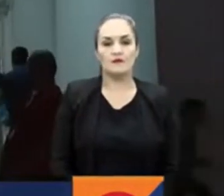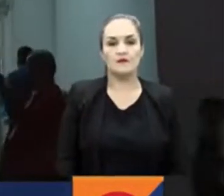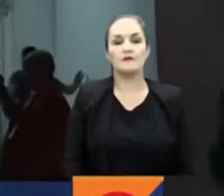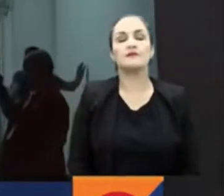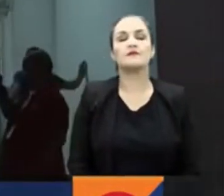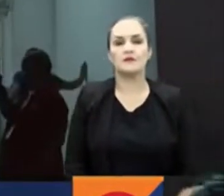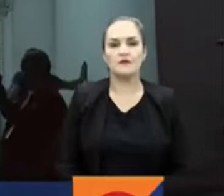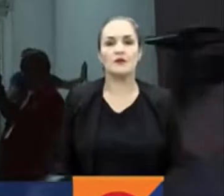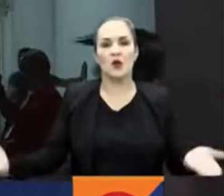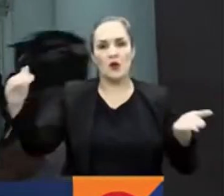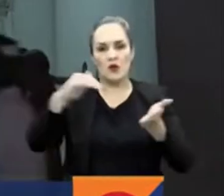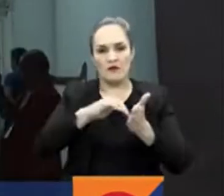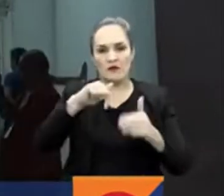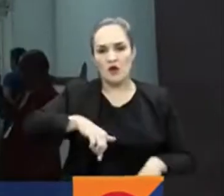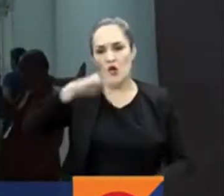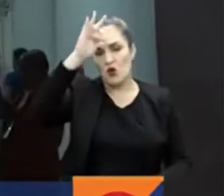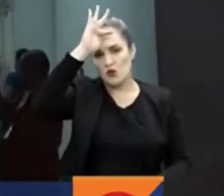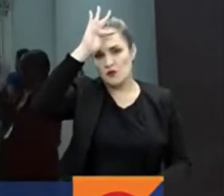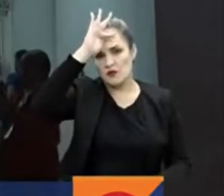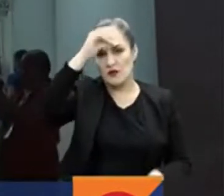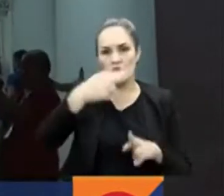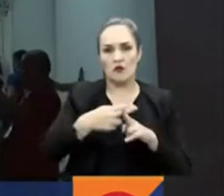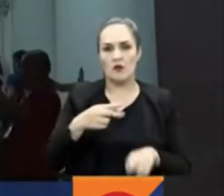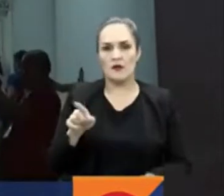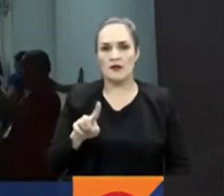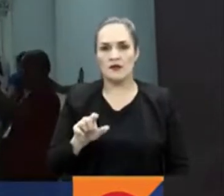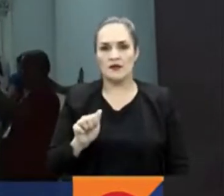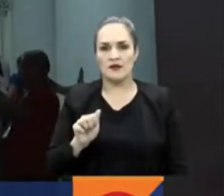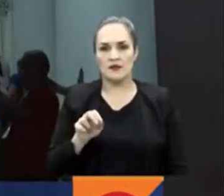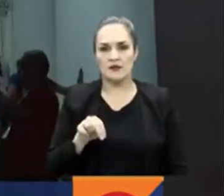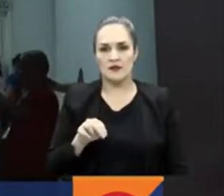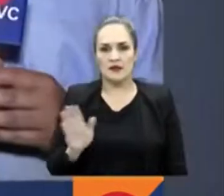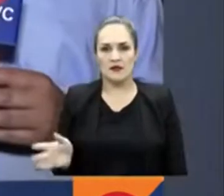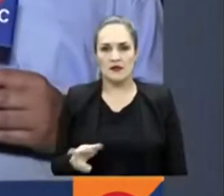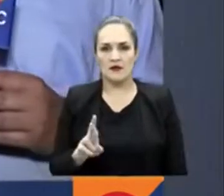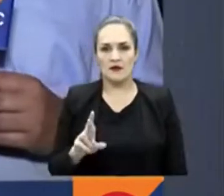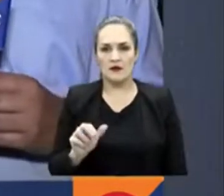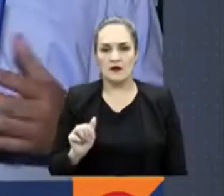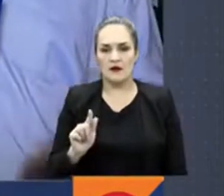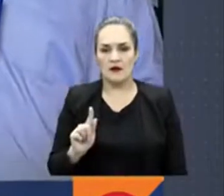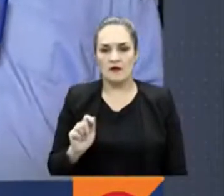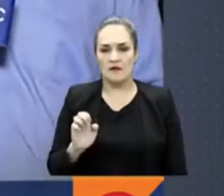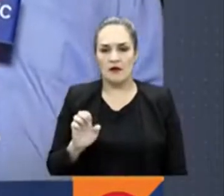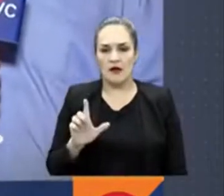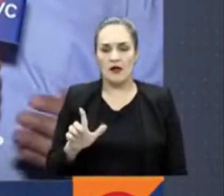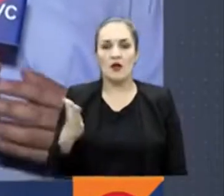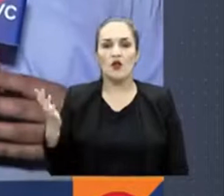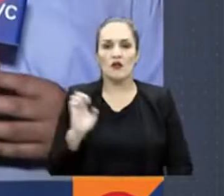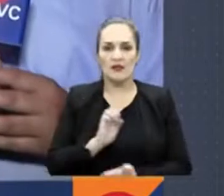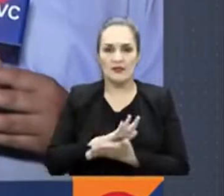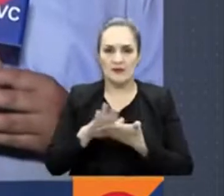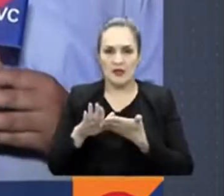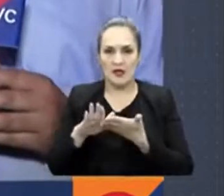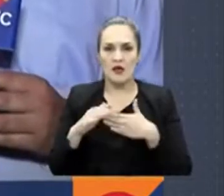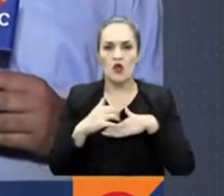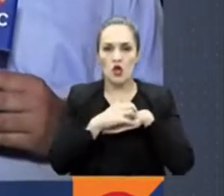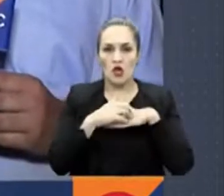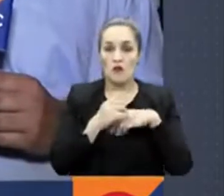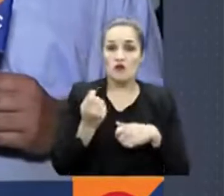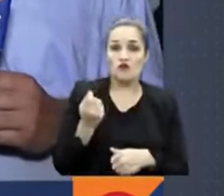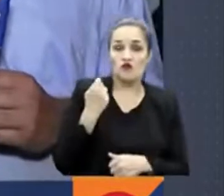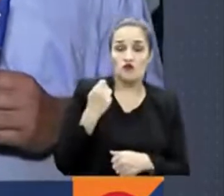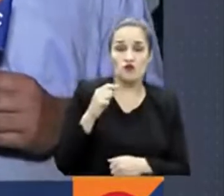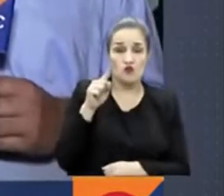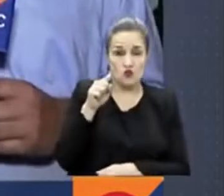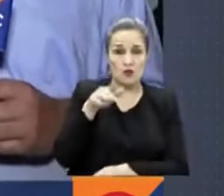Damaris, nuevamente aquí desde el Hospital de San Rafael, el más grande del municipio del Espinal en Tolima. Y así es esta tarde, sobre la 1 de la